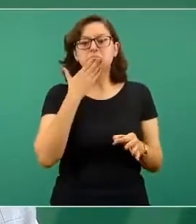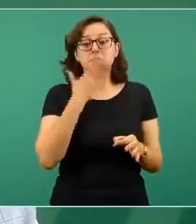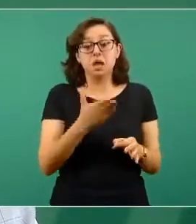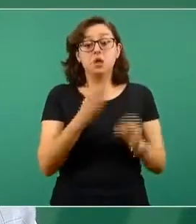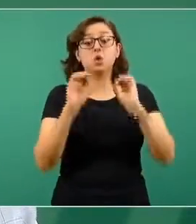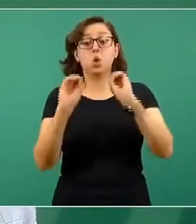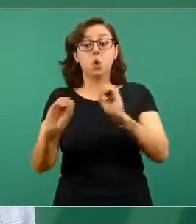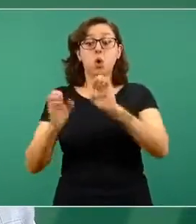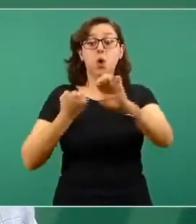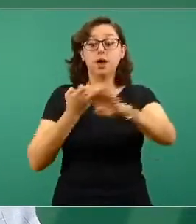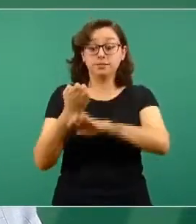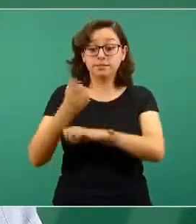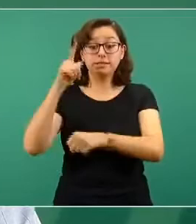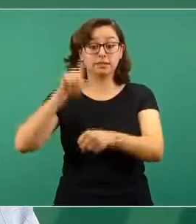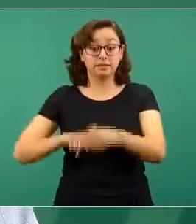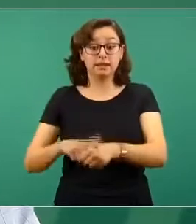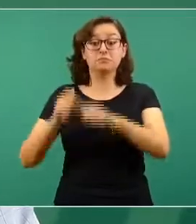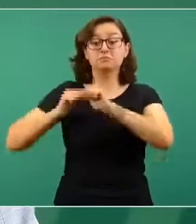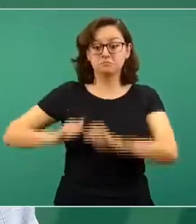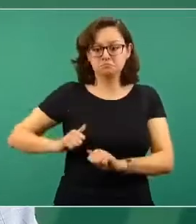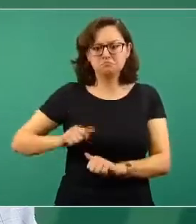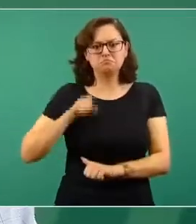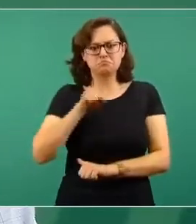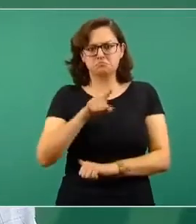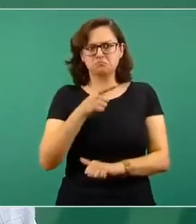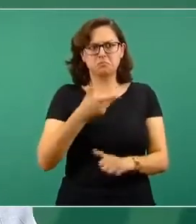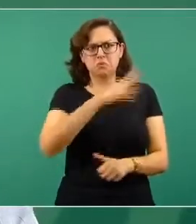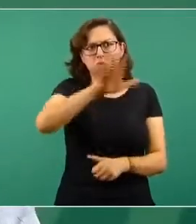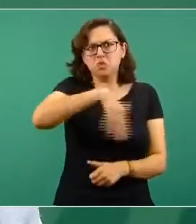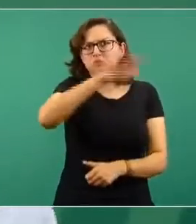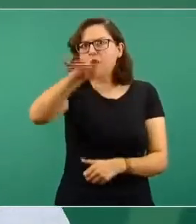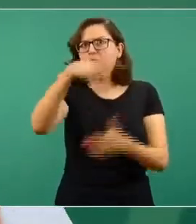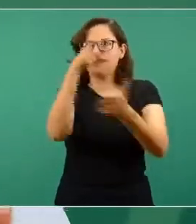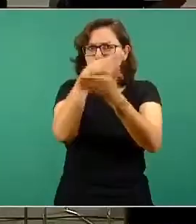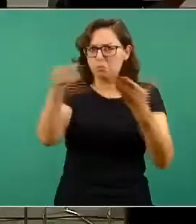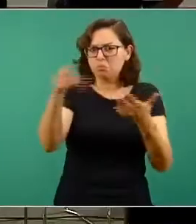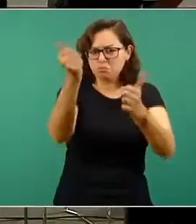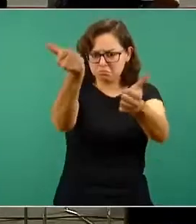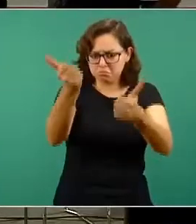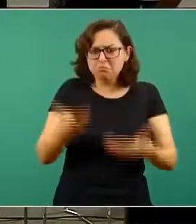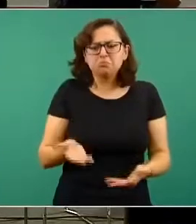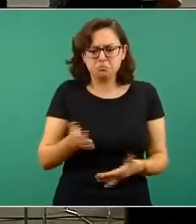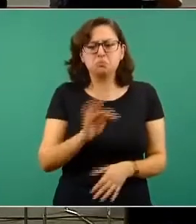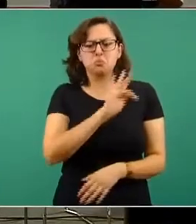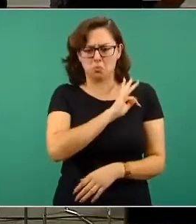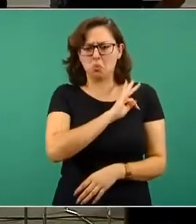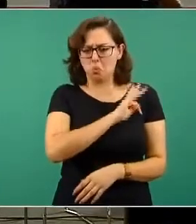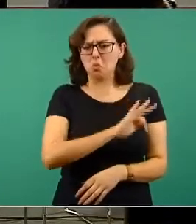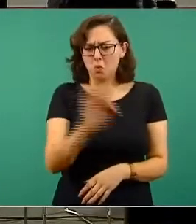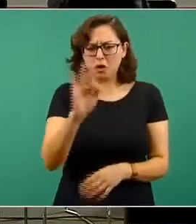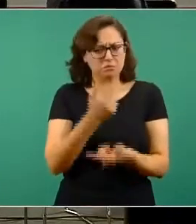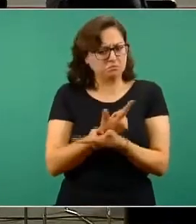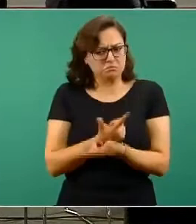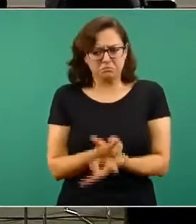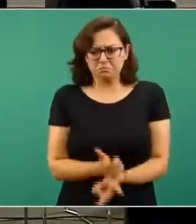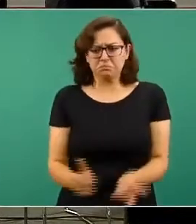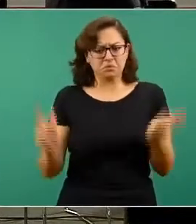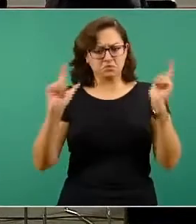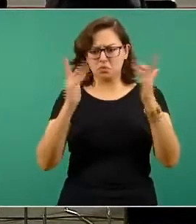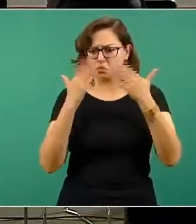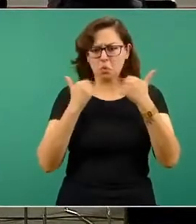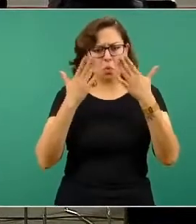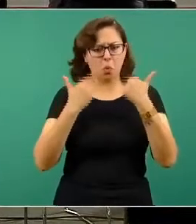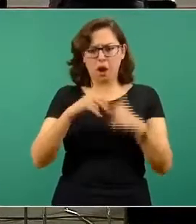entidad federativa podía adquirir vacunas para ayudar, para contribuir a la estrategia